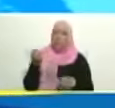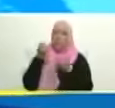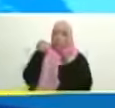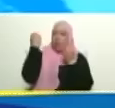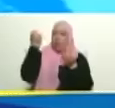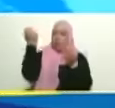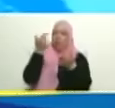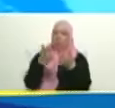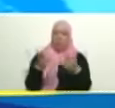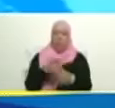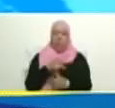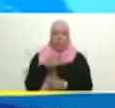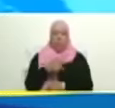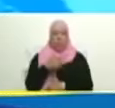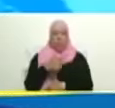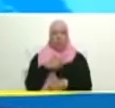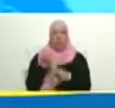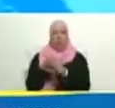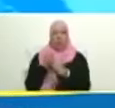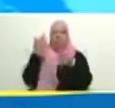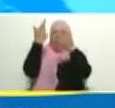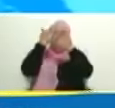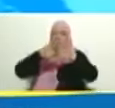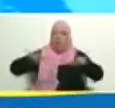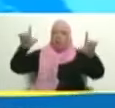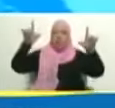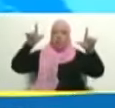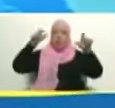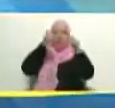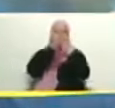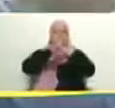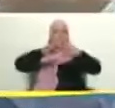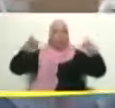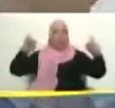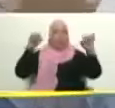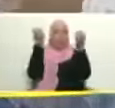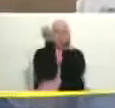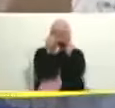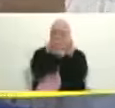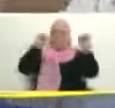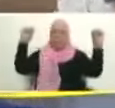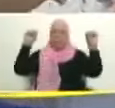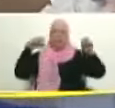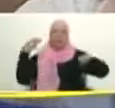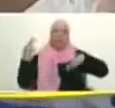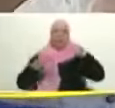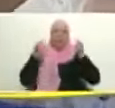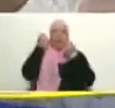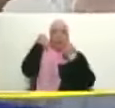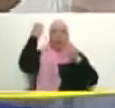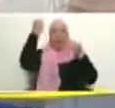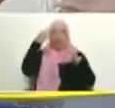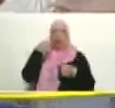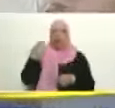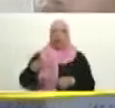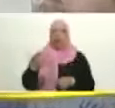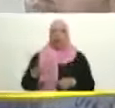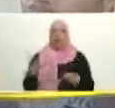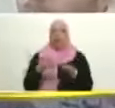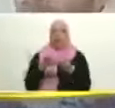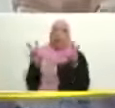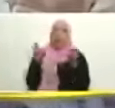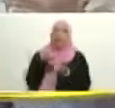en el alma. Tenemos que ser libres, soberanos, independientes, rebeldes de verdad. Una